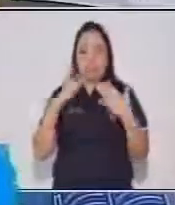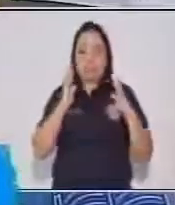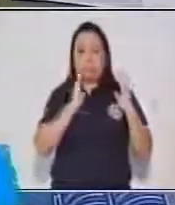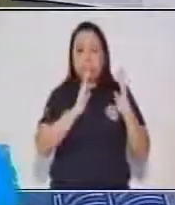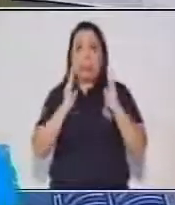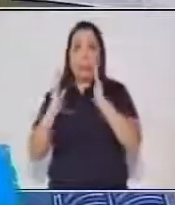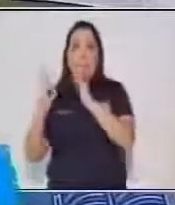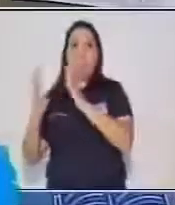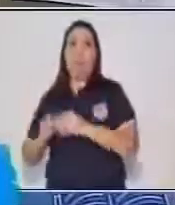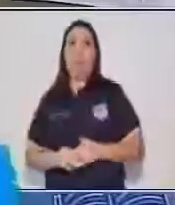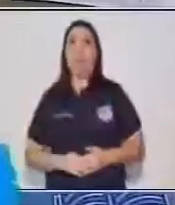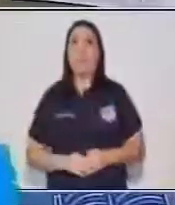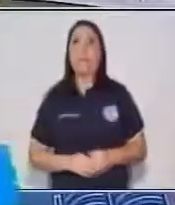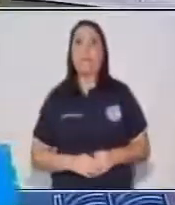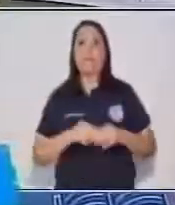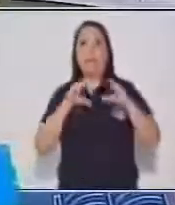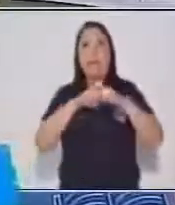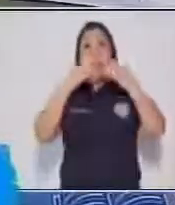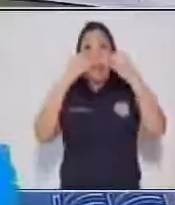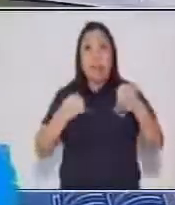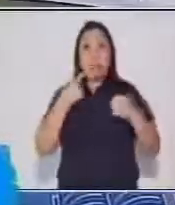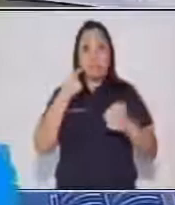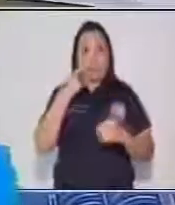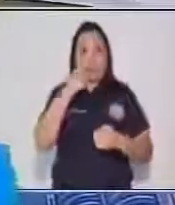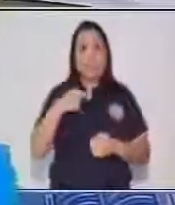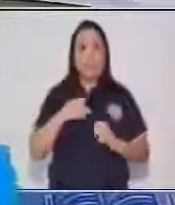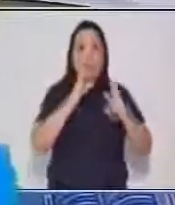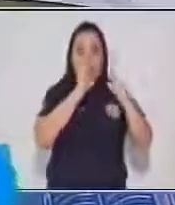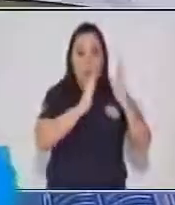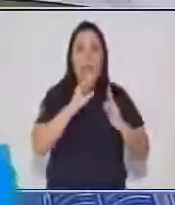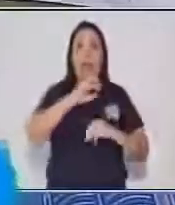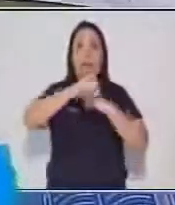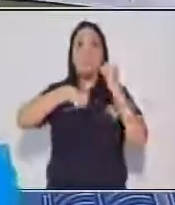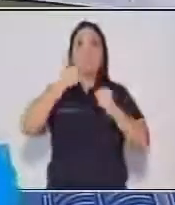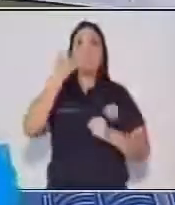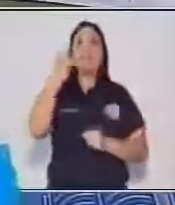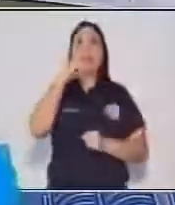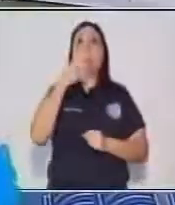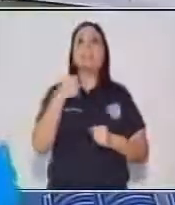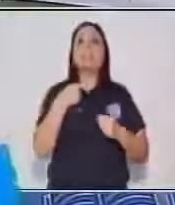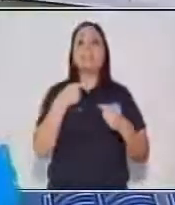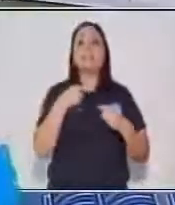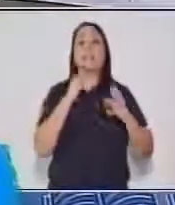la exposición. Entonces, en la fase de preparación hay